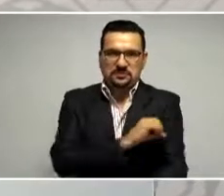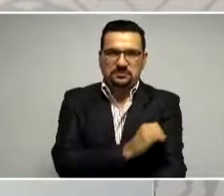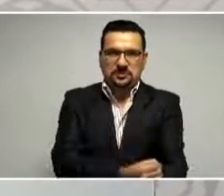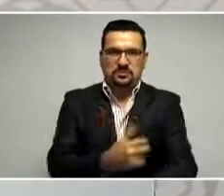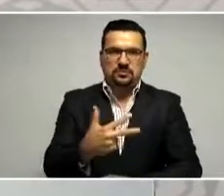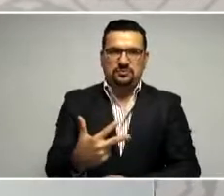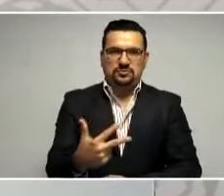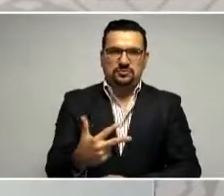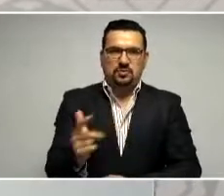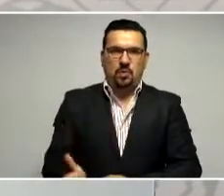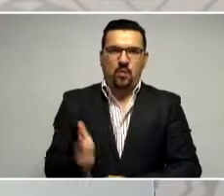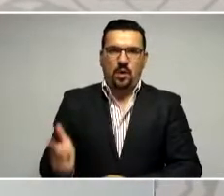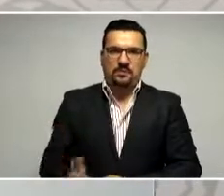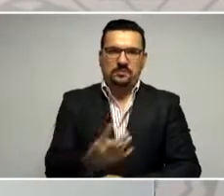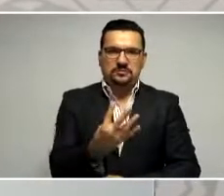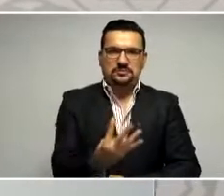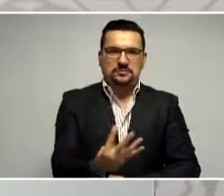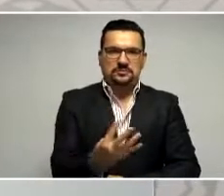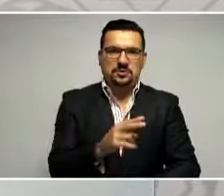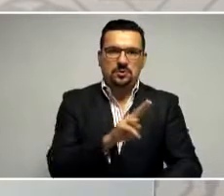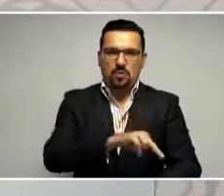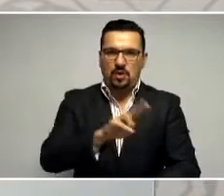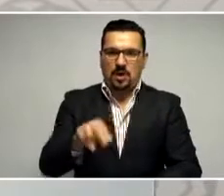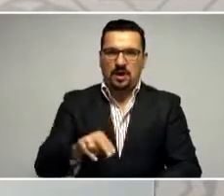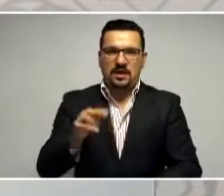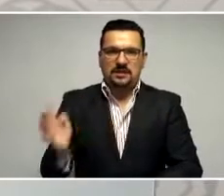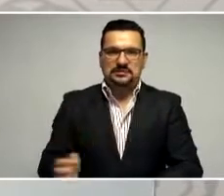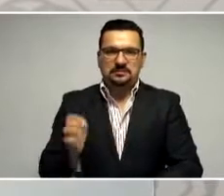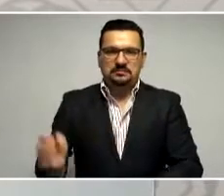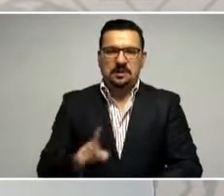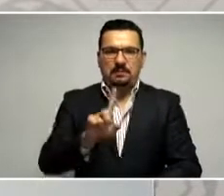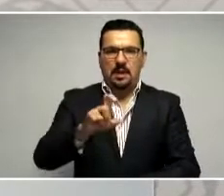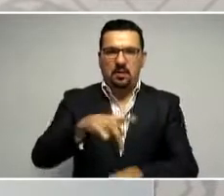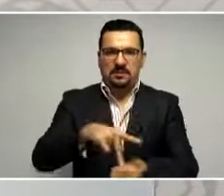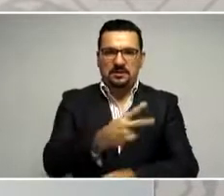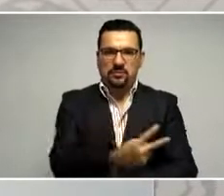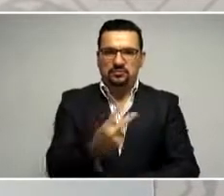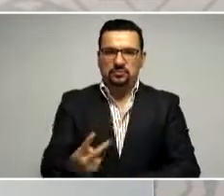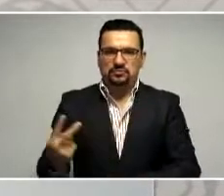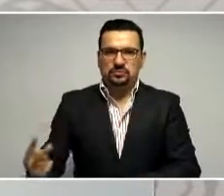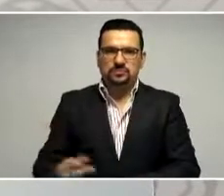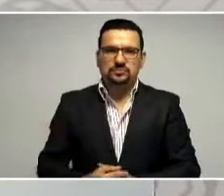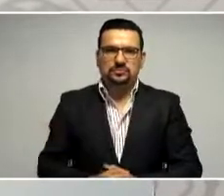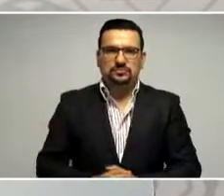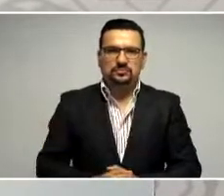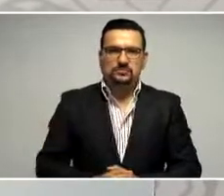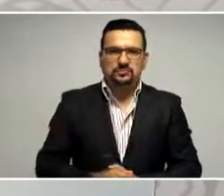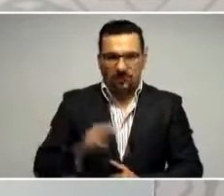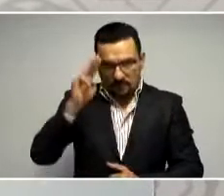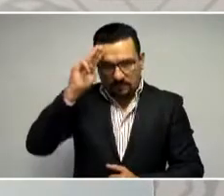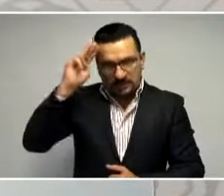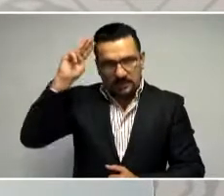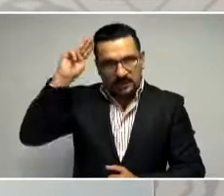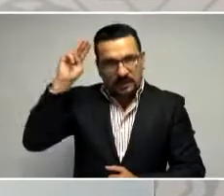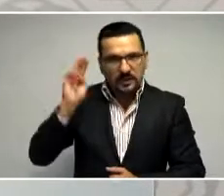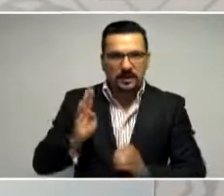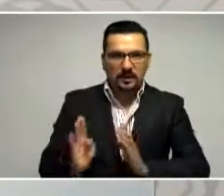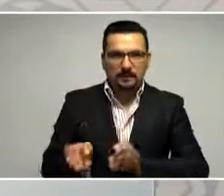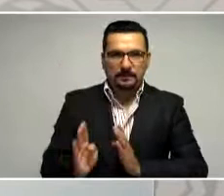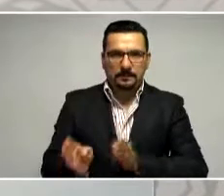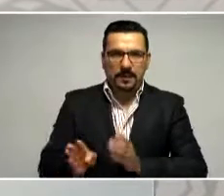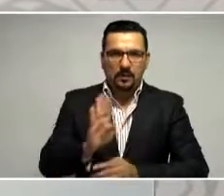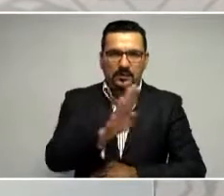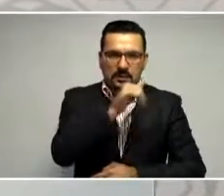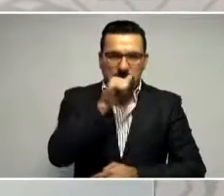8, Guaymas 4, Nogales, Empalme y Agua Prieta, 2 cada uno. Magdalena, Bacum,